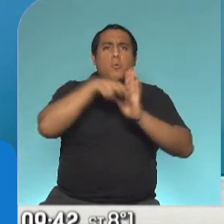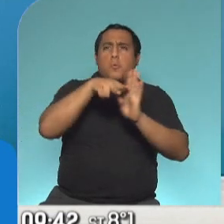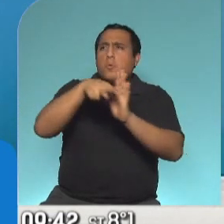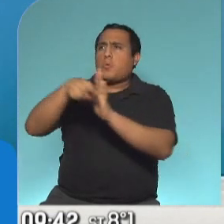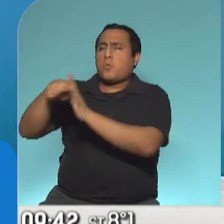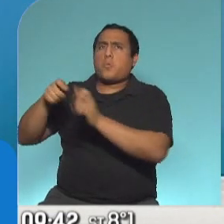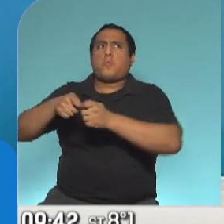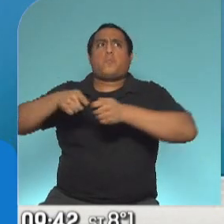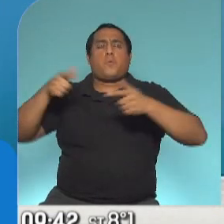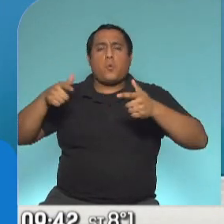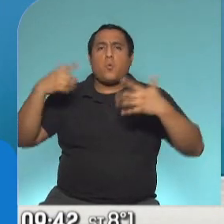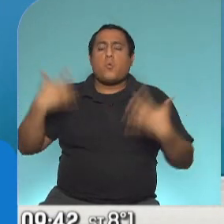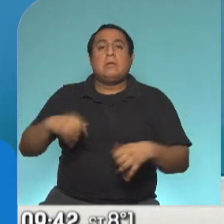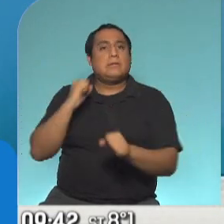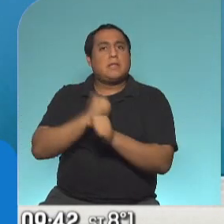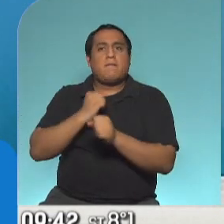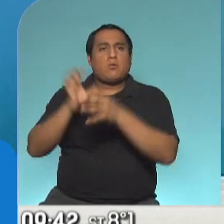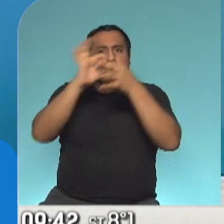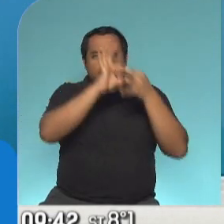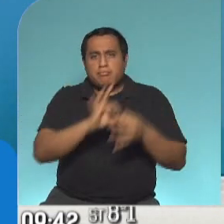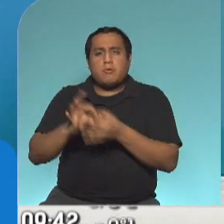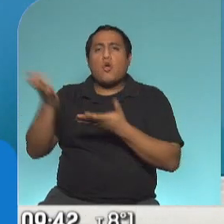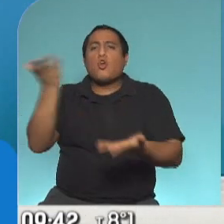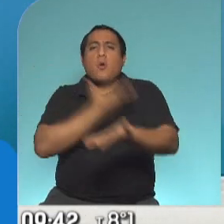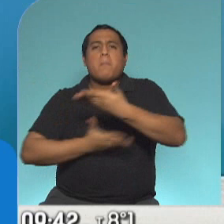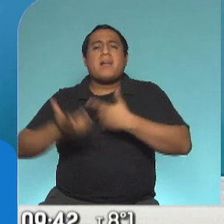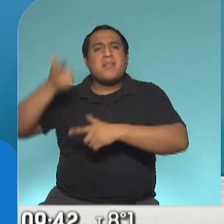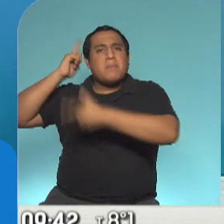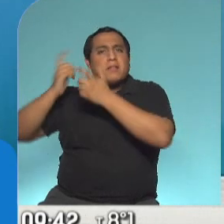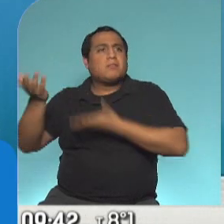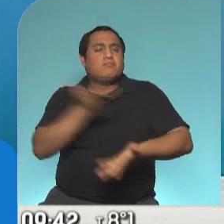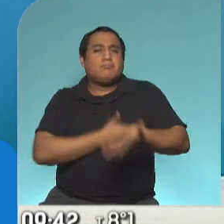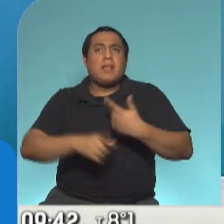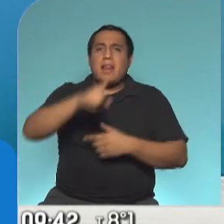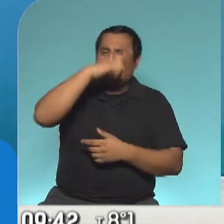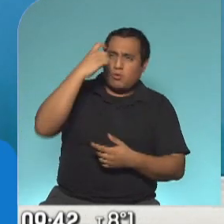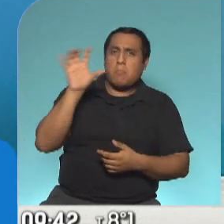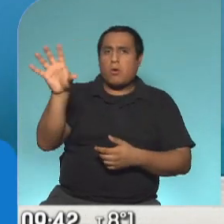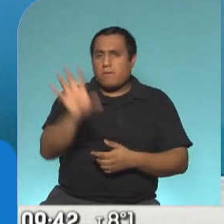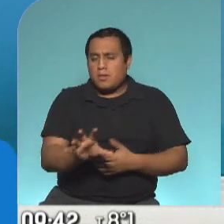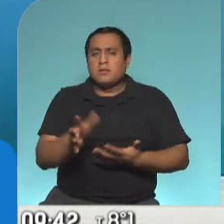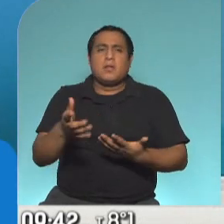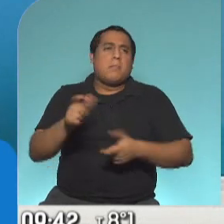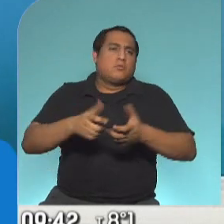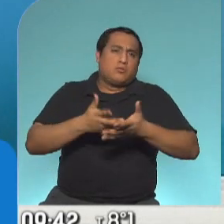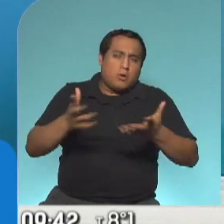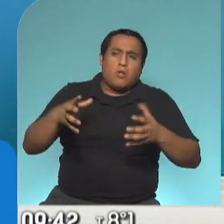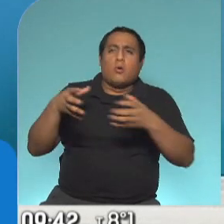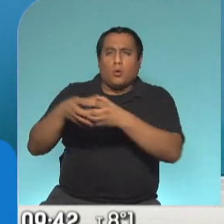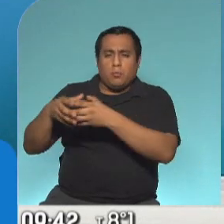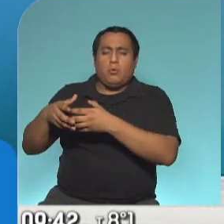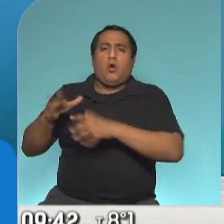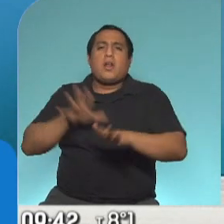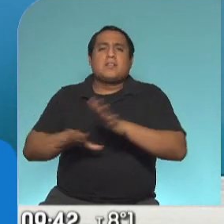ese sentido el trabajo conjunto el compartir experiencias el trabajar con nación y con las provincias con la sociedad con las organizaciones sociales